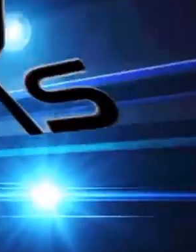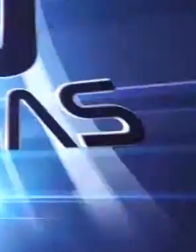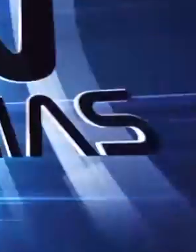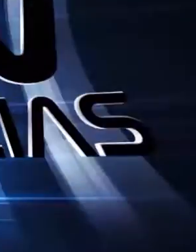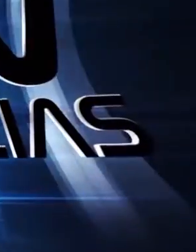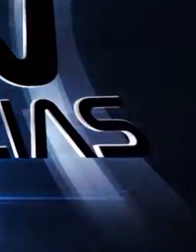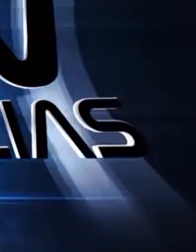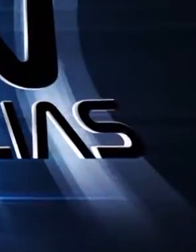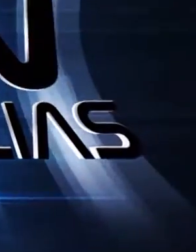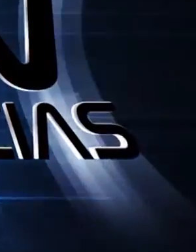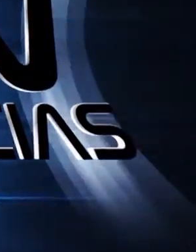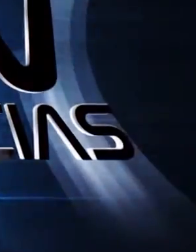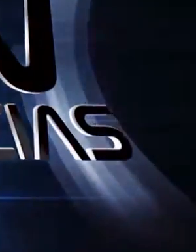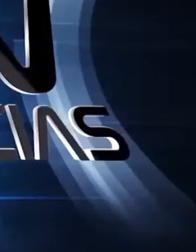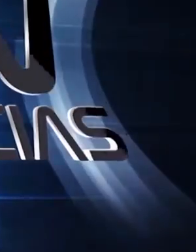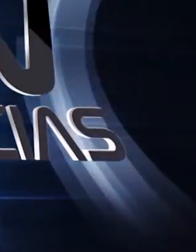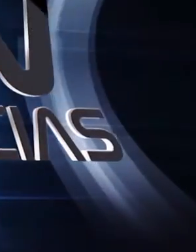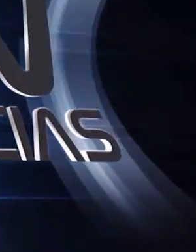¡Gracias!